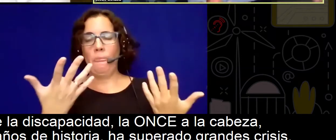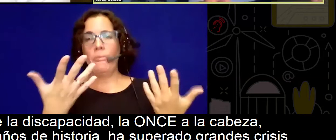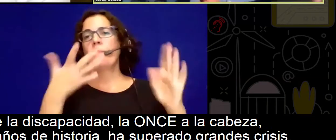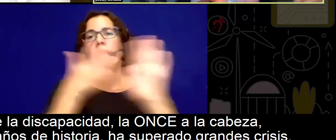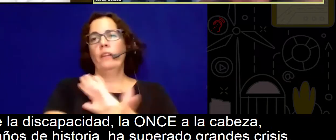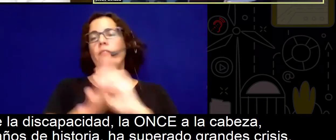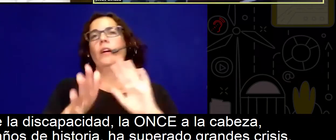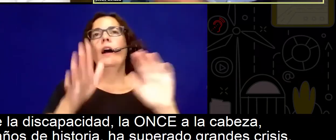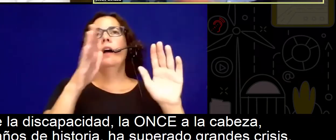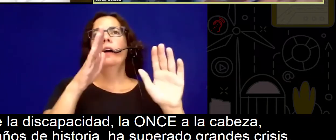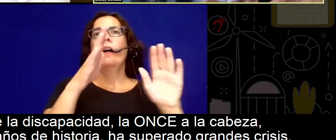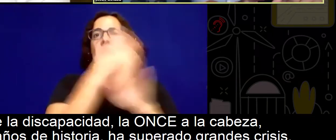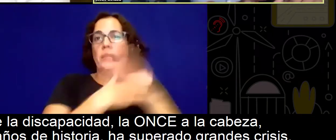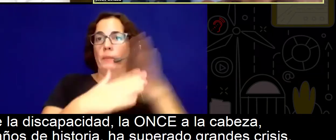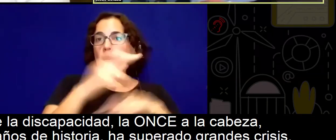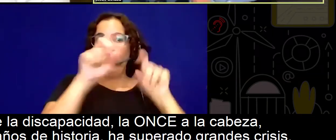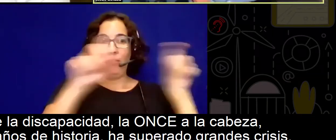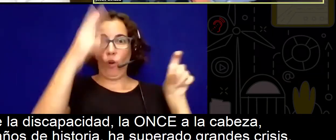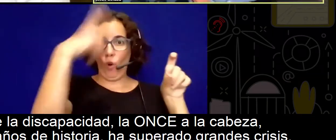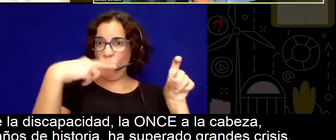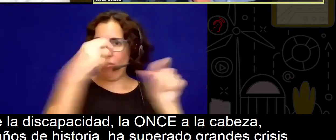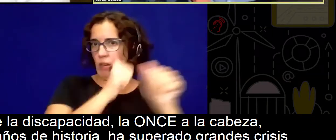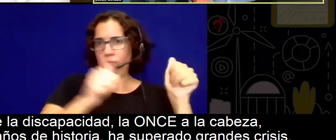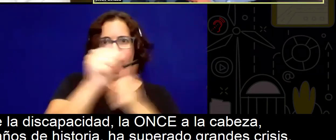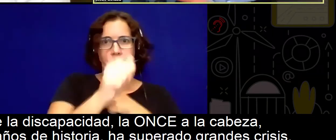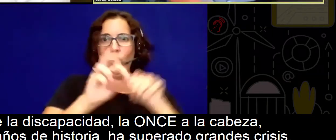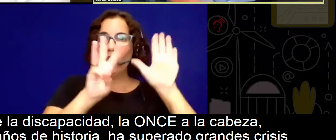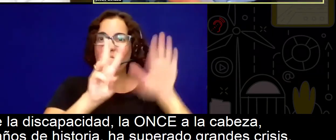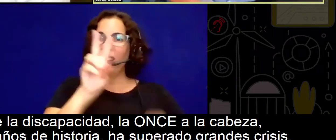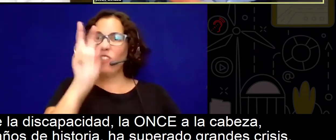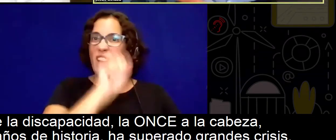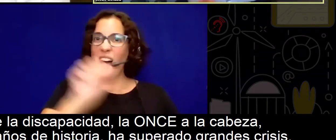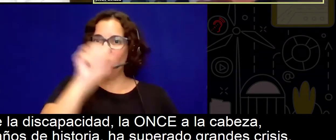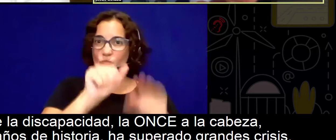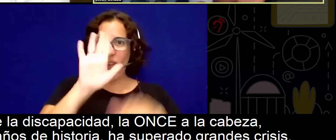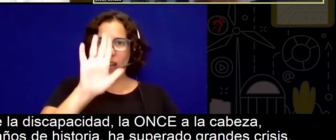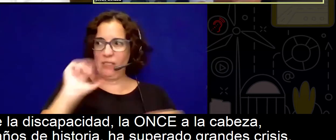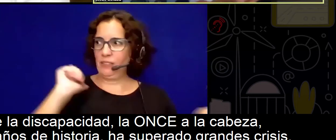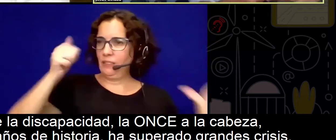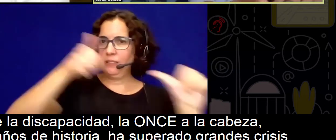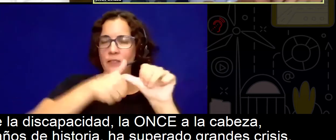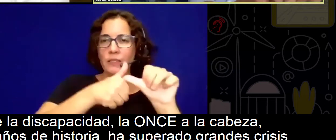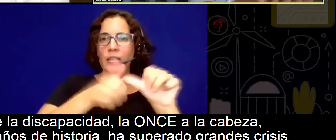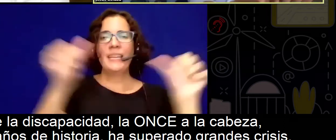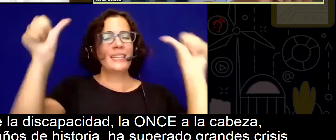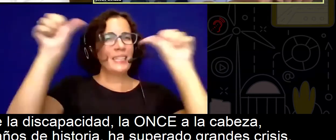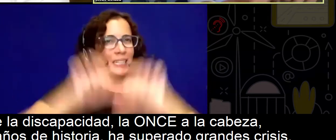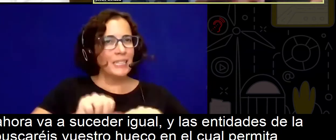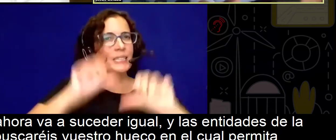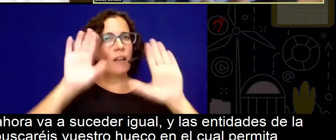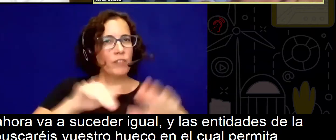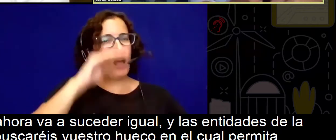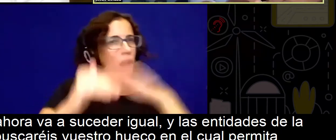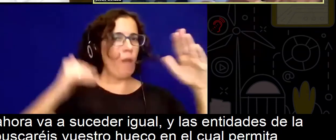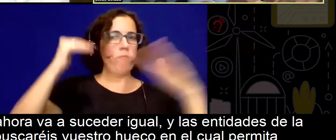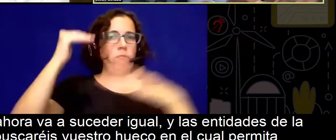de la discapacidad, la ONCE a la cabeza, con más de 82 años de historia, pues ha superado grandes crisis, ¿no? Y grandes baches. Por eso yo creo